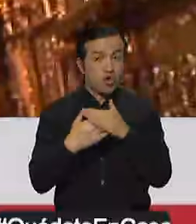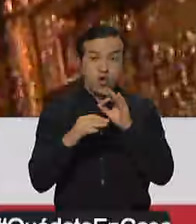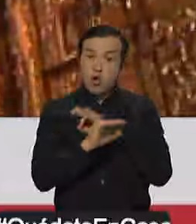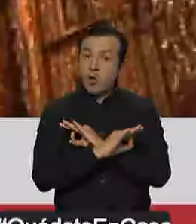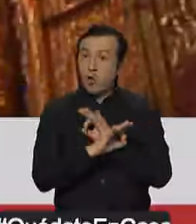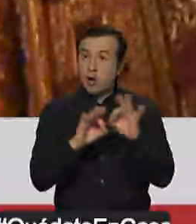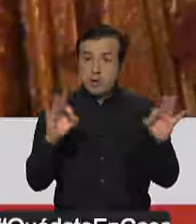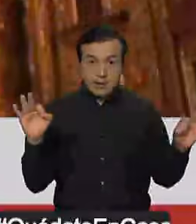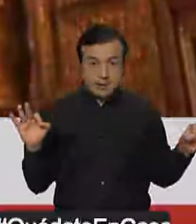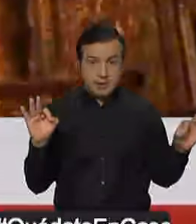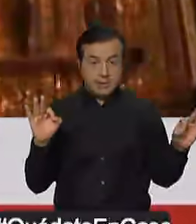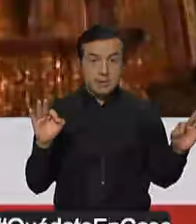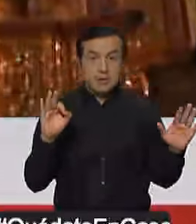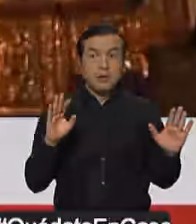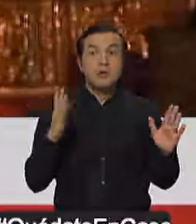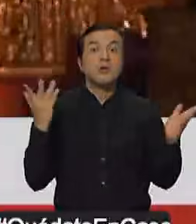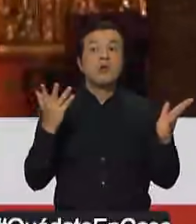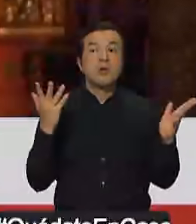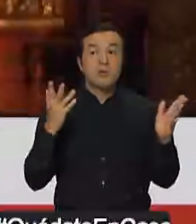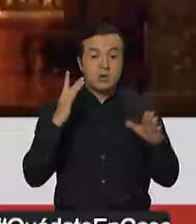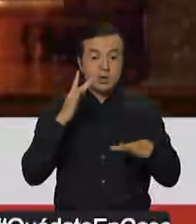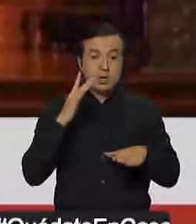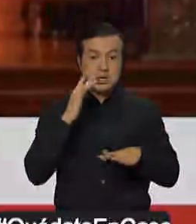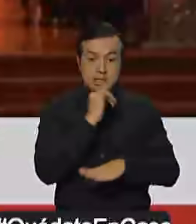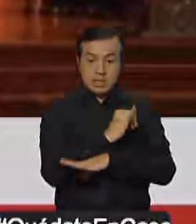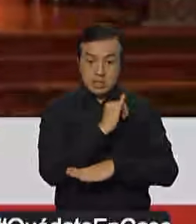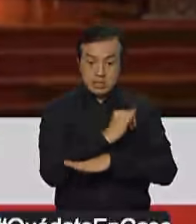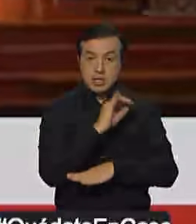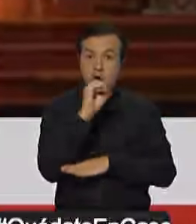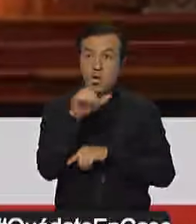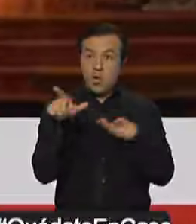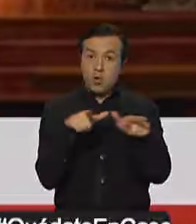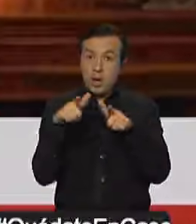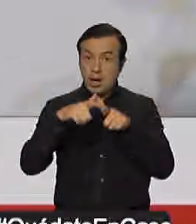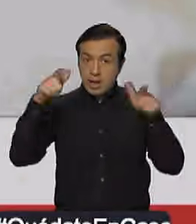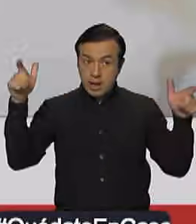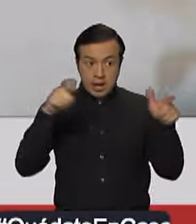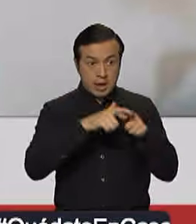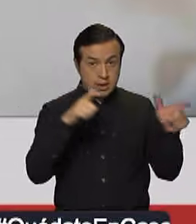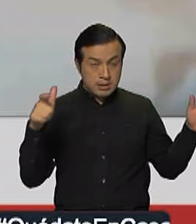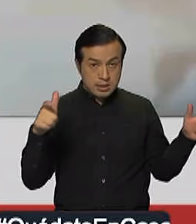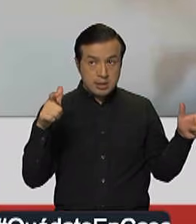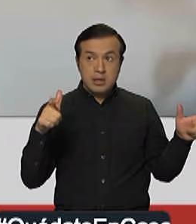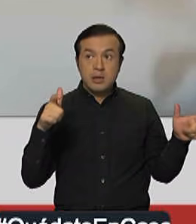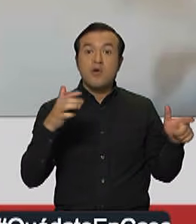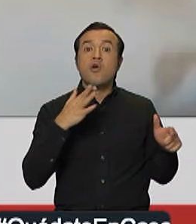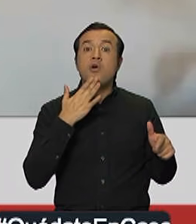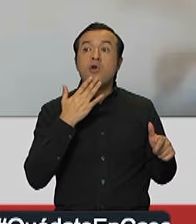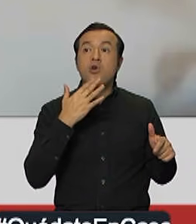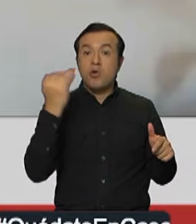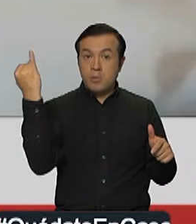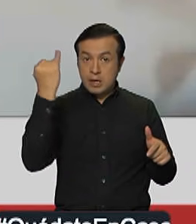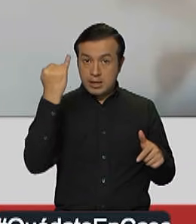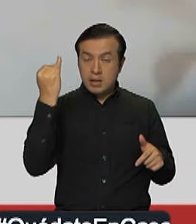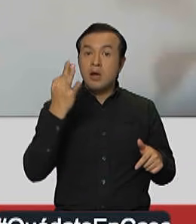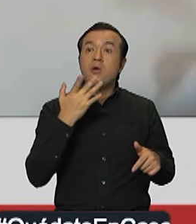Las confesiones se realizarán en las iglesias u otros espacios amplios. Y cuando el semáforo esté en